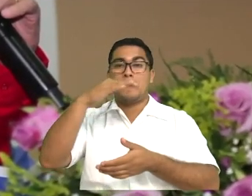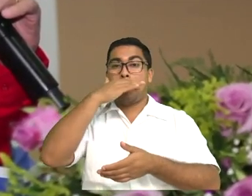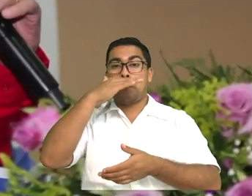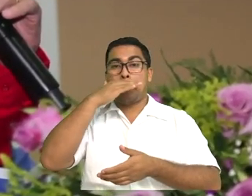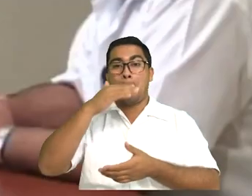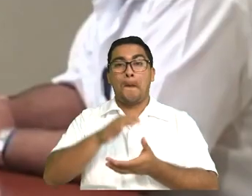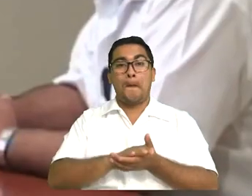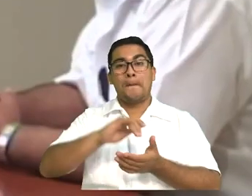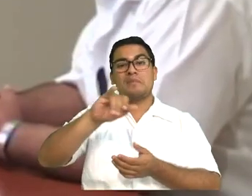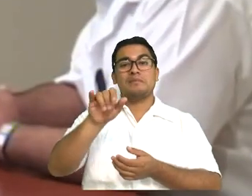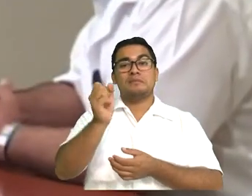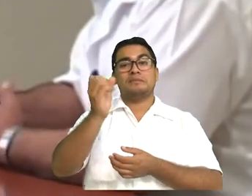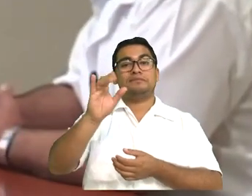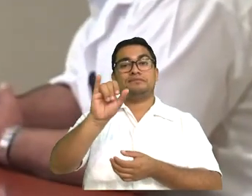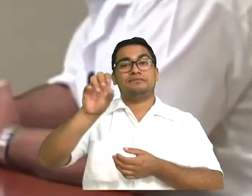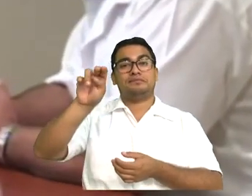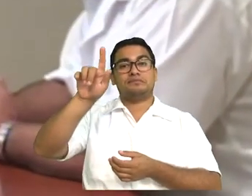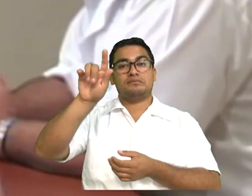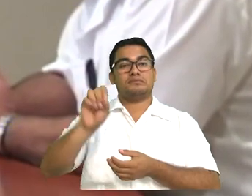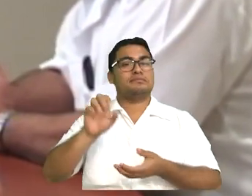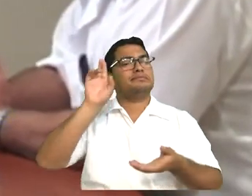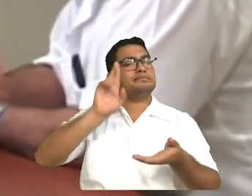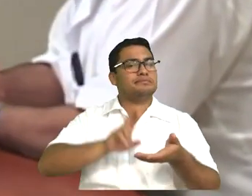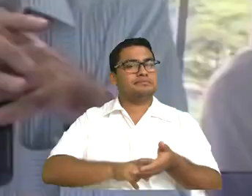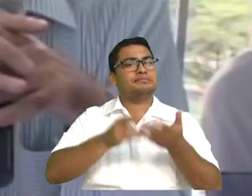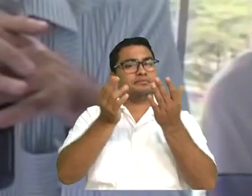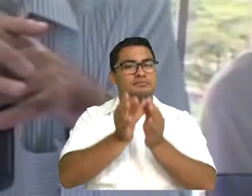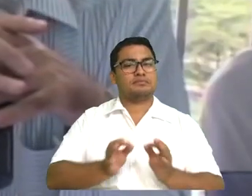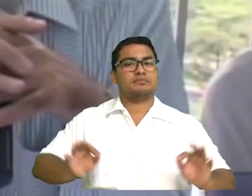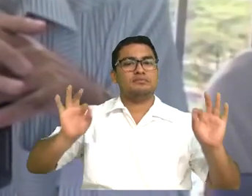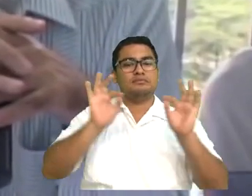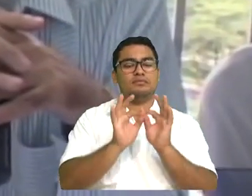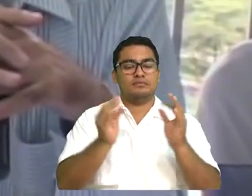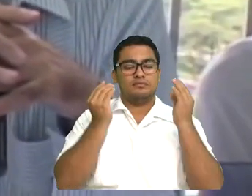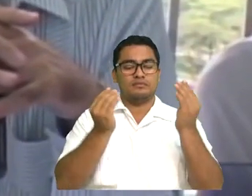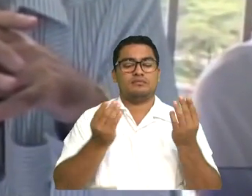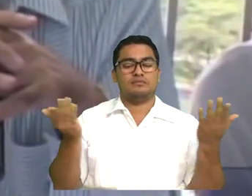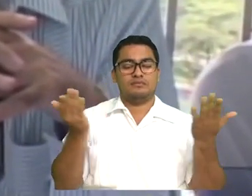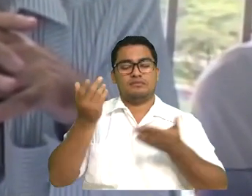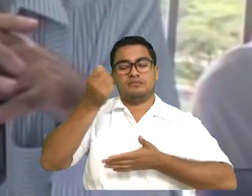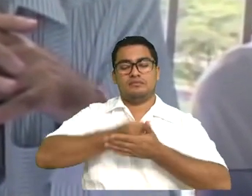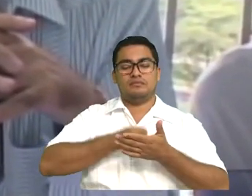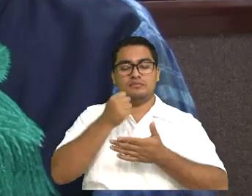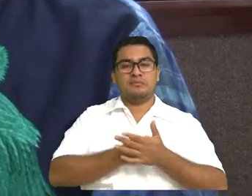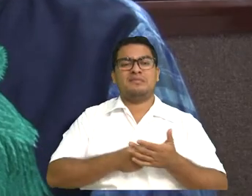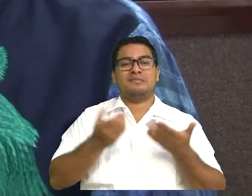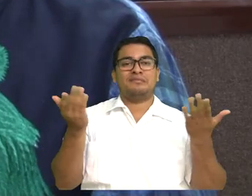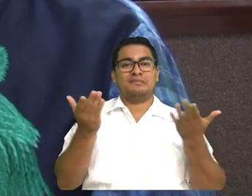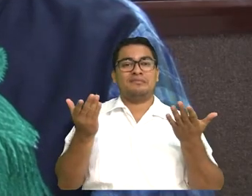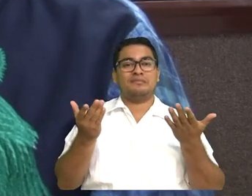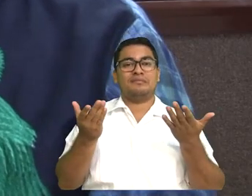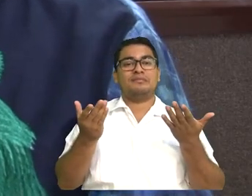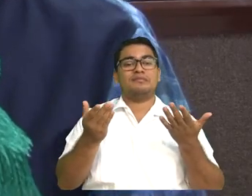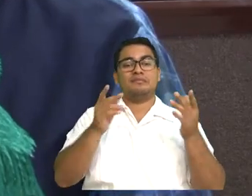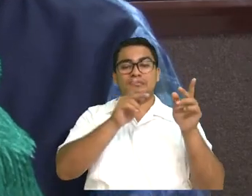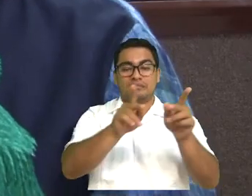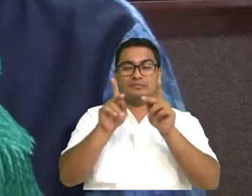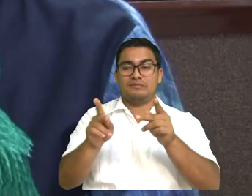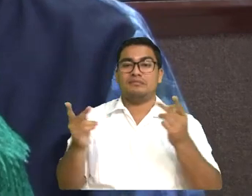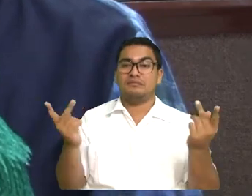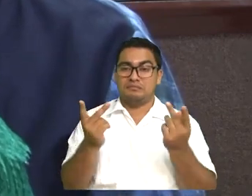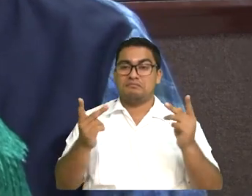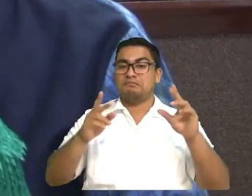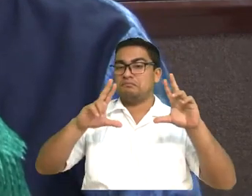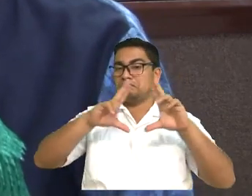Juan Jacinto Suárez nos deja entonces un legado importante de lucha por una sociedad más, más justa,